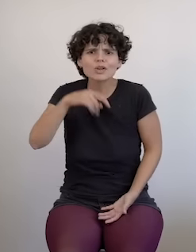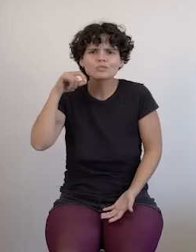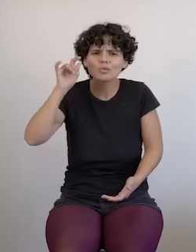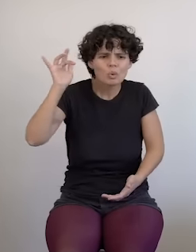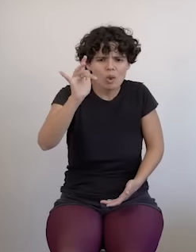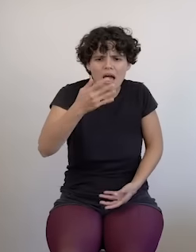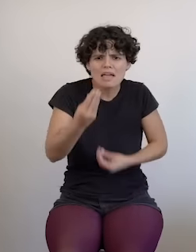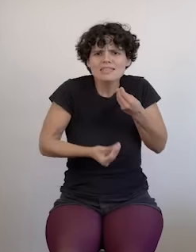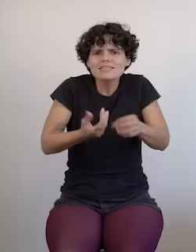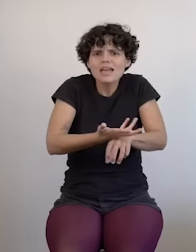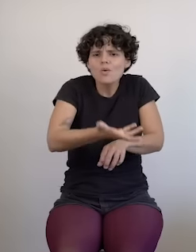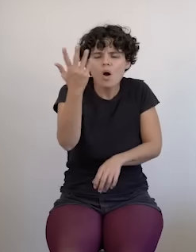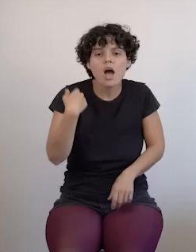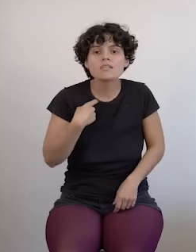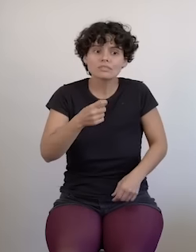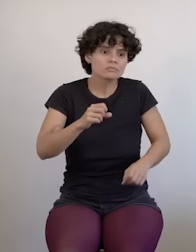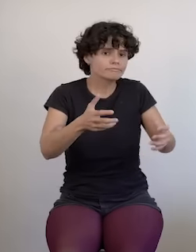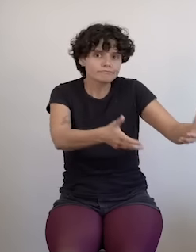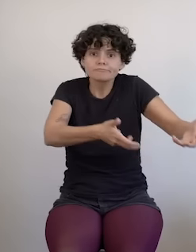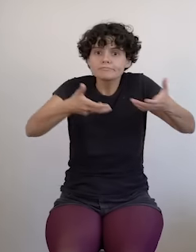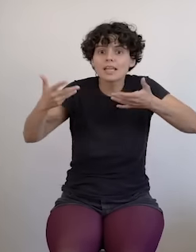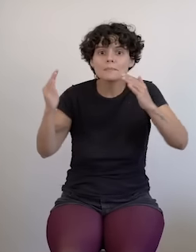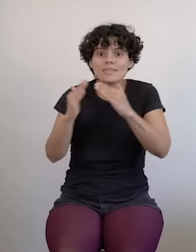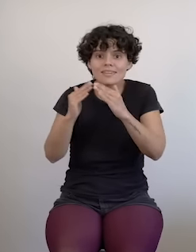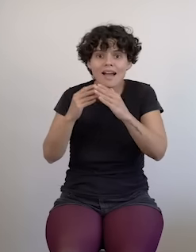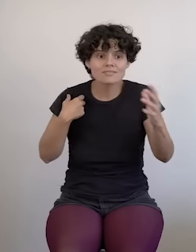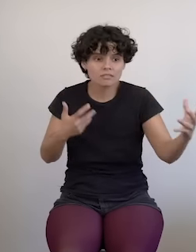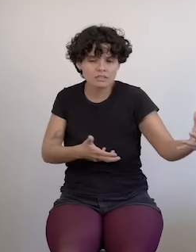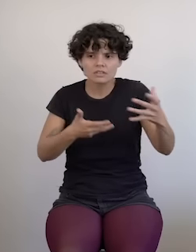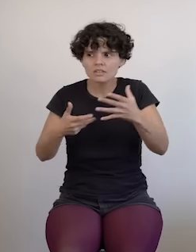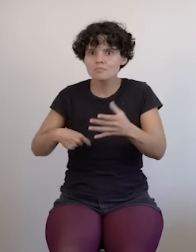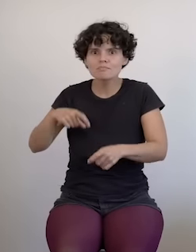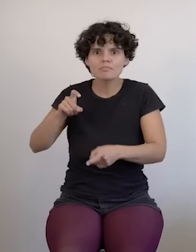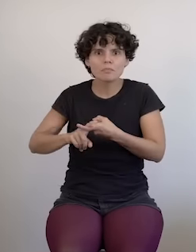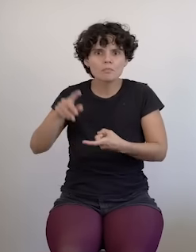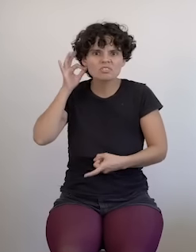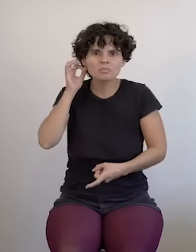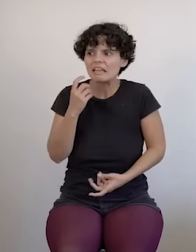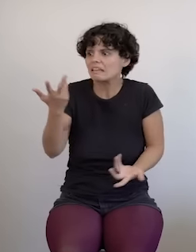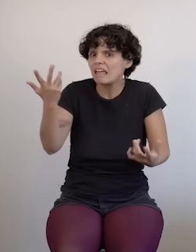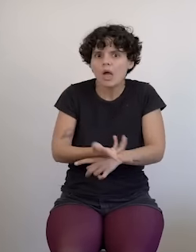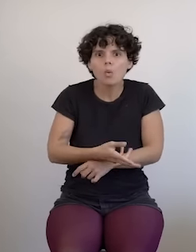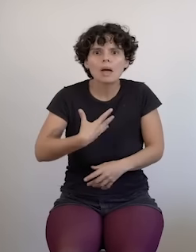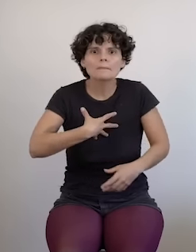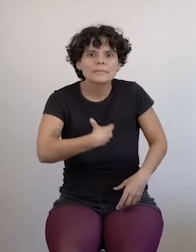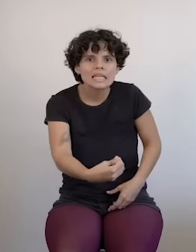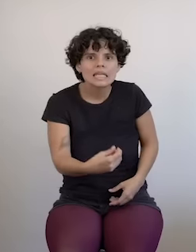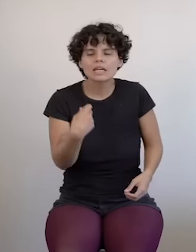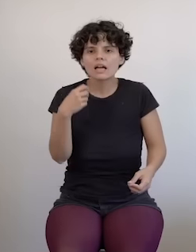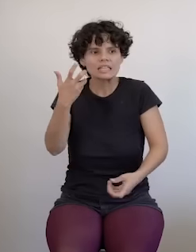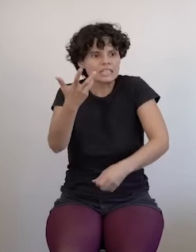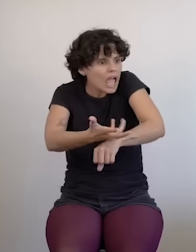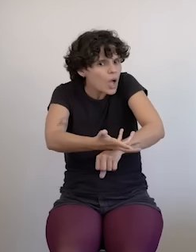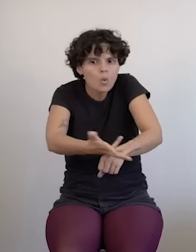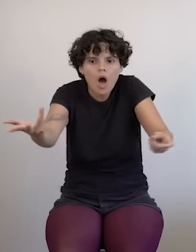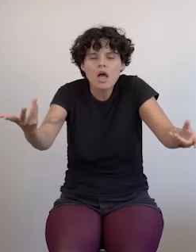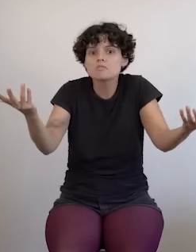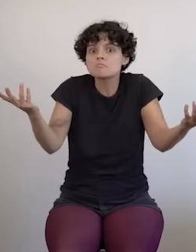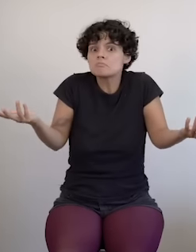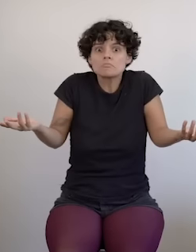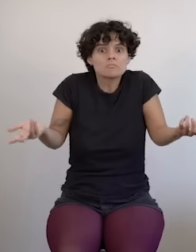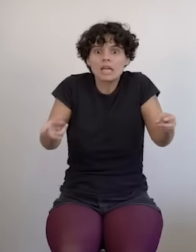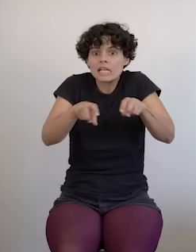país culiao, weón. Y lo llevo para mi casa, hermano. Y yo consigo a mi casa y mi señora, qué guay, que soy mi hija, todo, qué